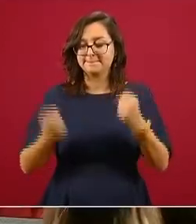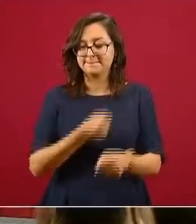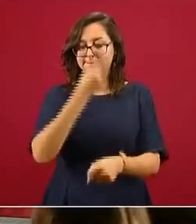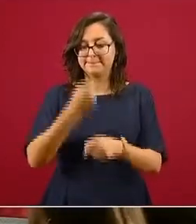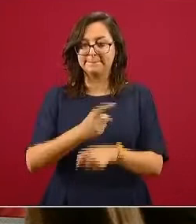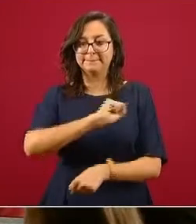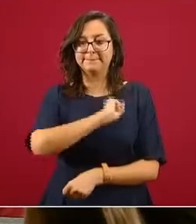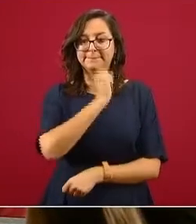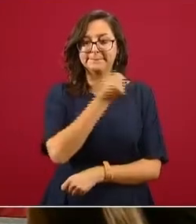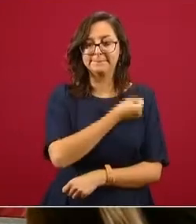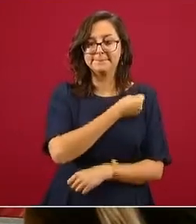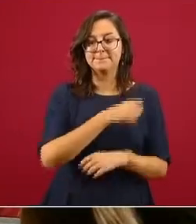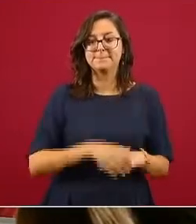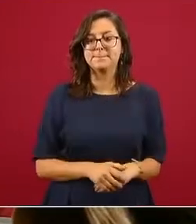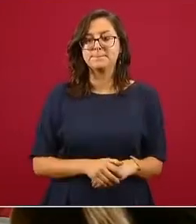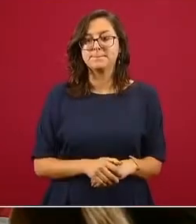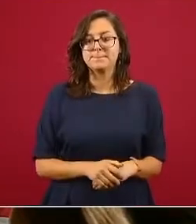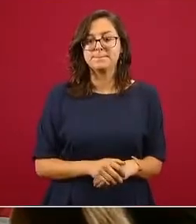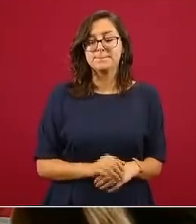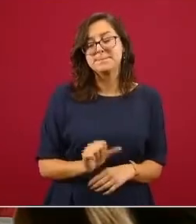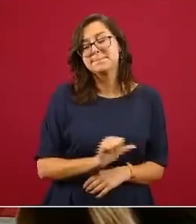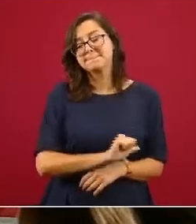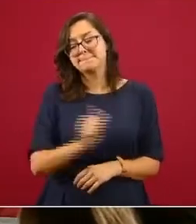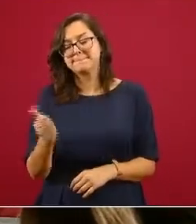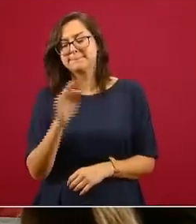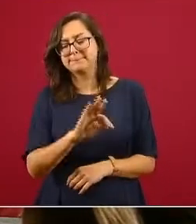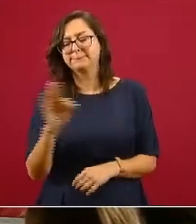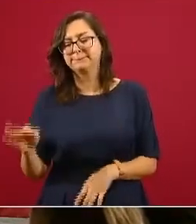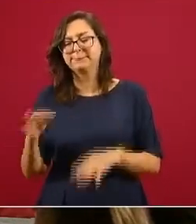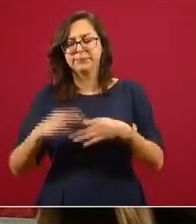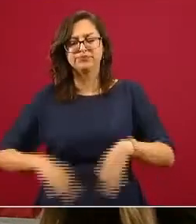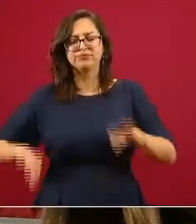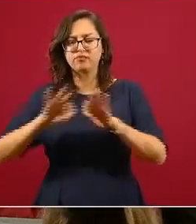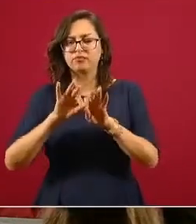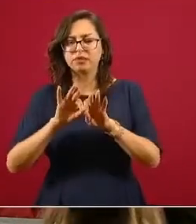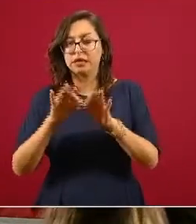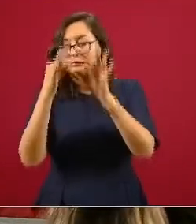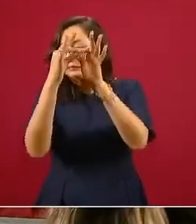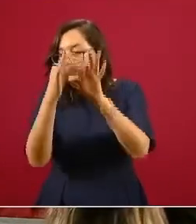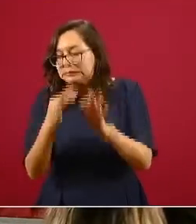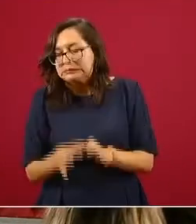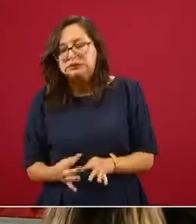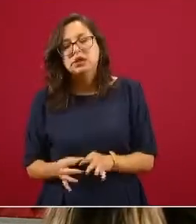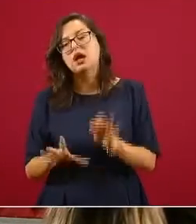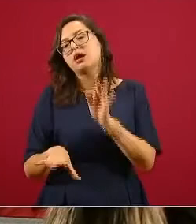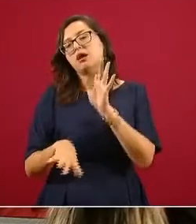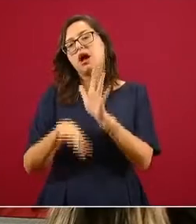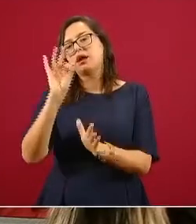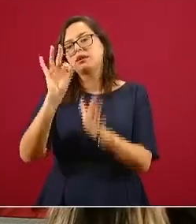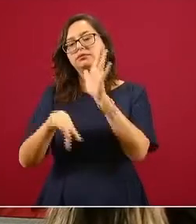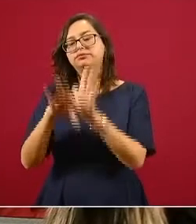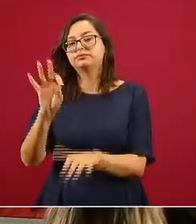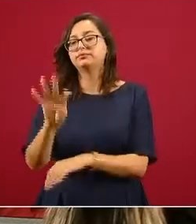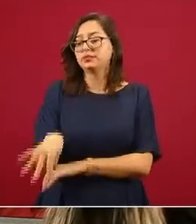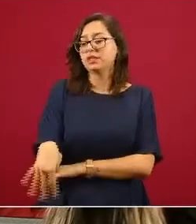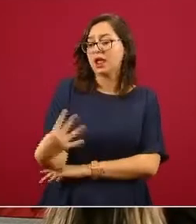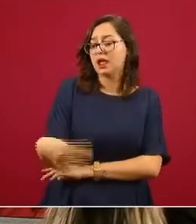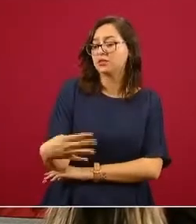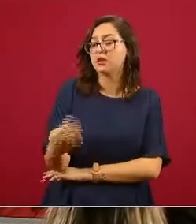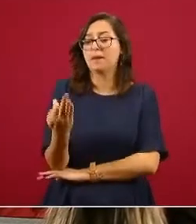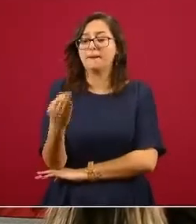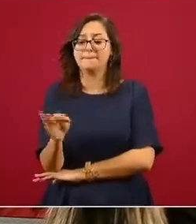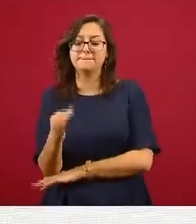fechas relevantes, insisto en que esto no es un recuento exhaustivo. El 14 de febrero